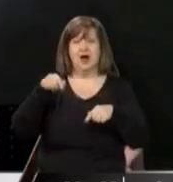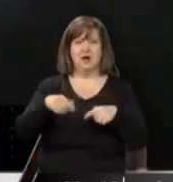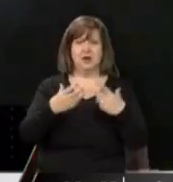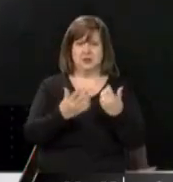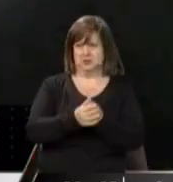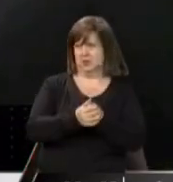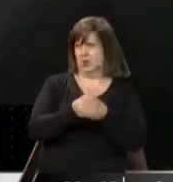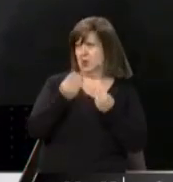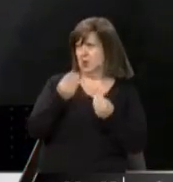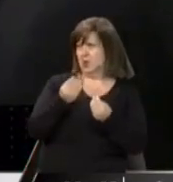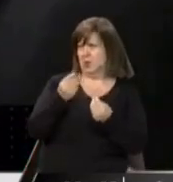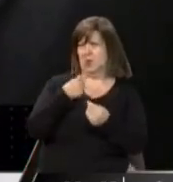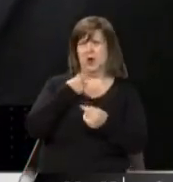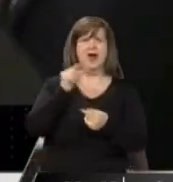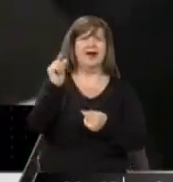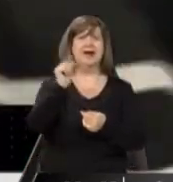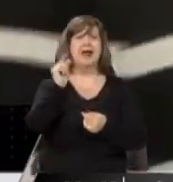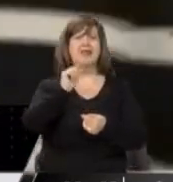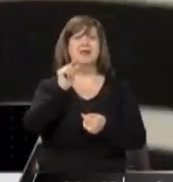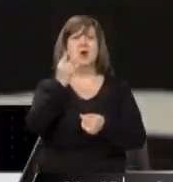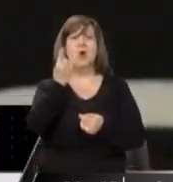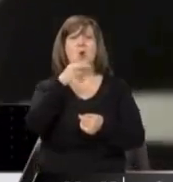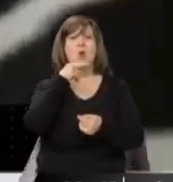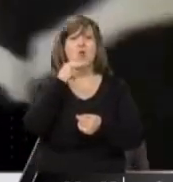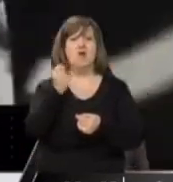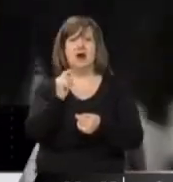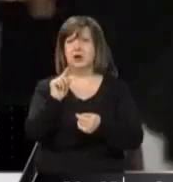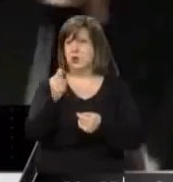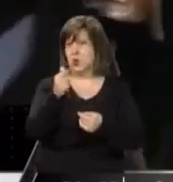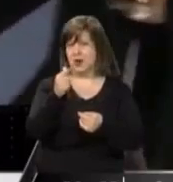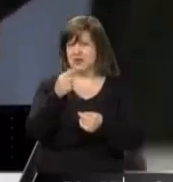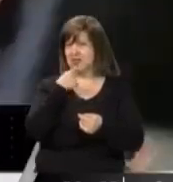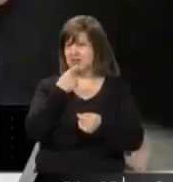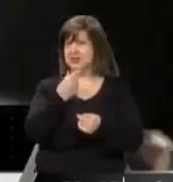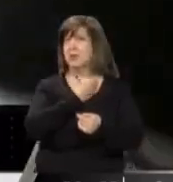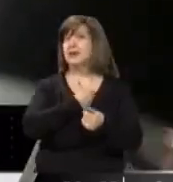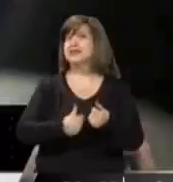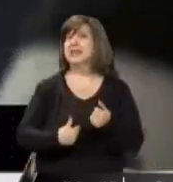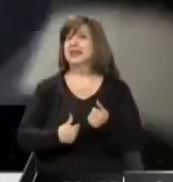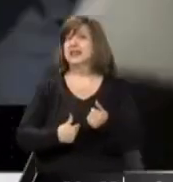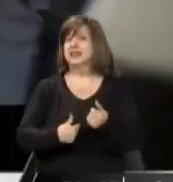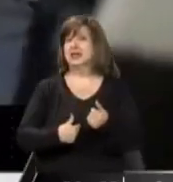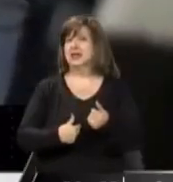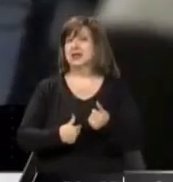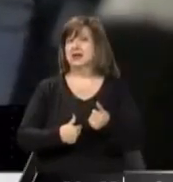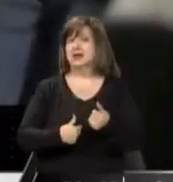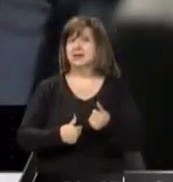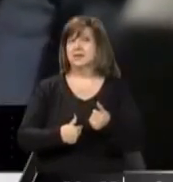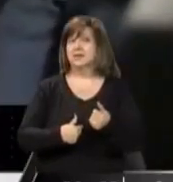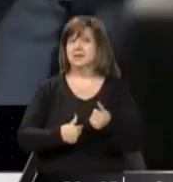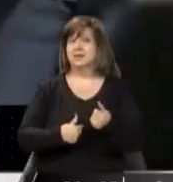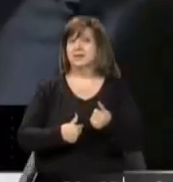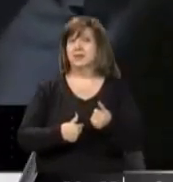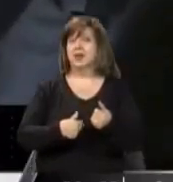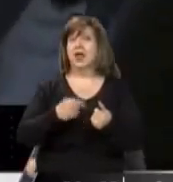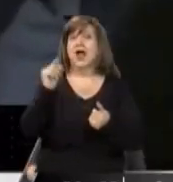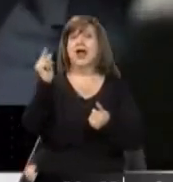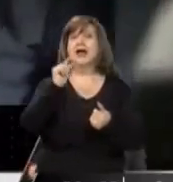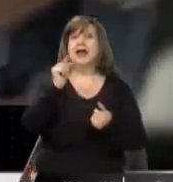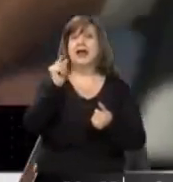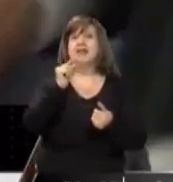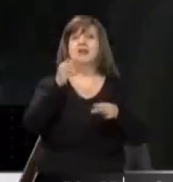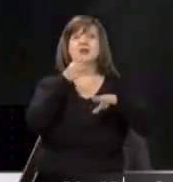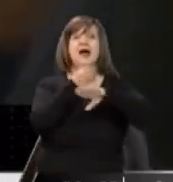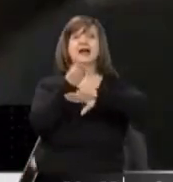no son créditos no son créditos son créditos